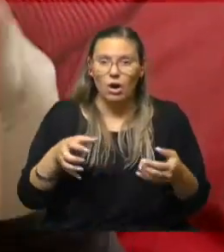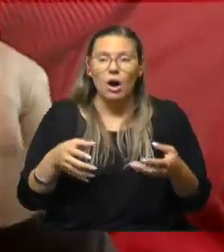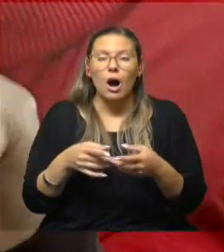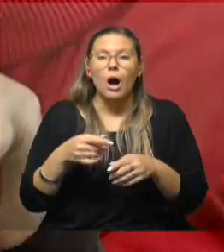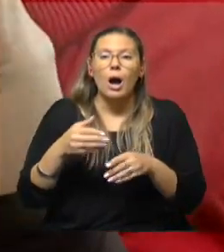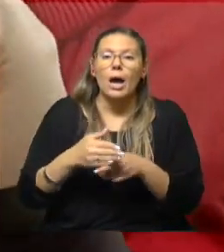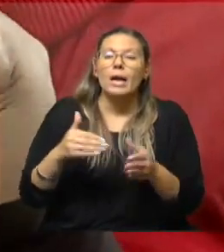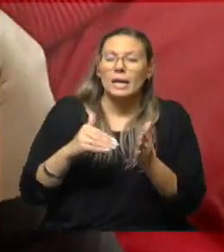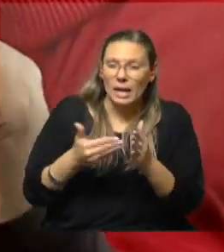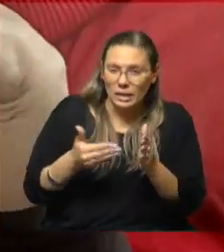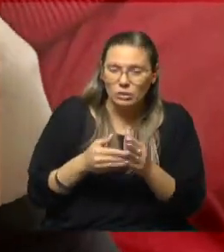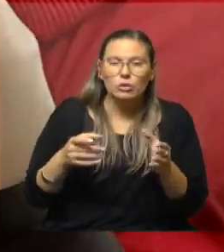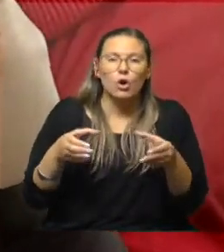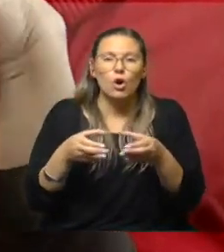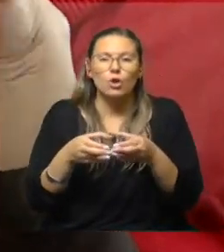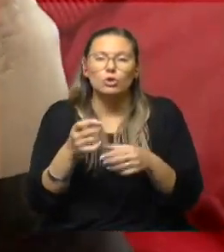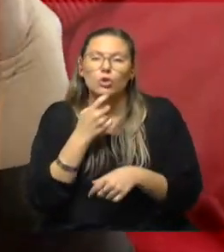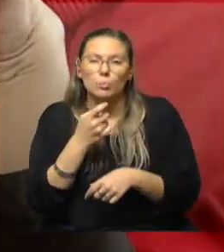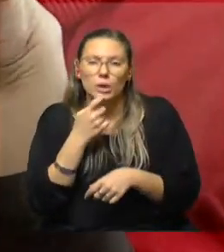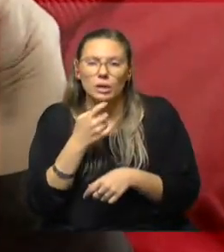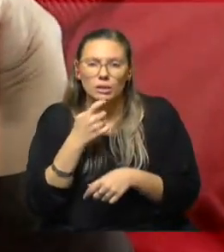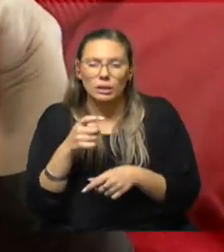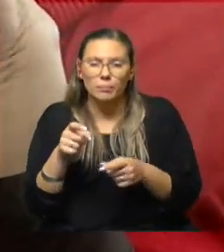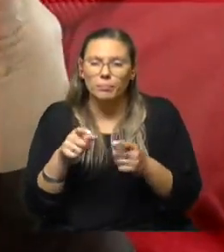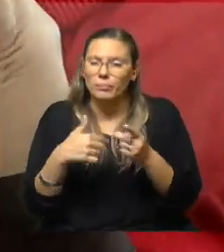el tomate y la...